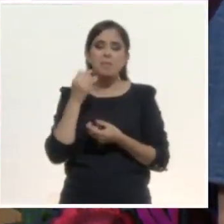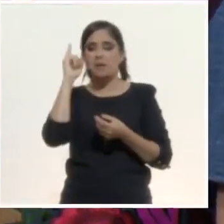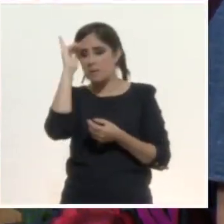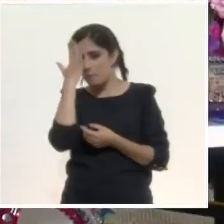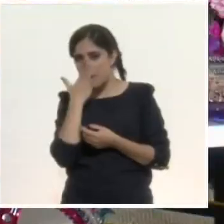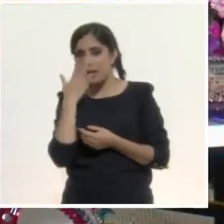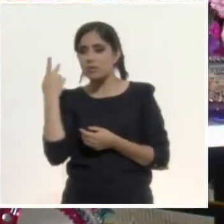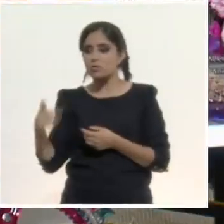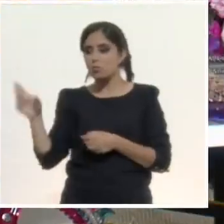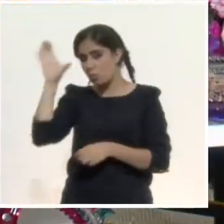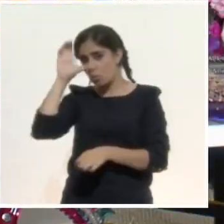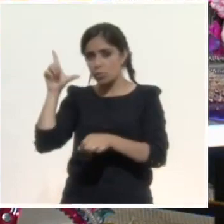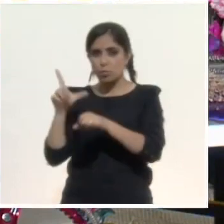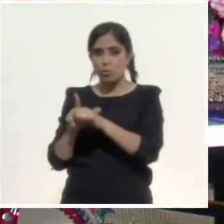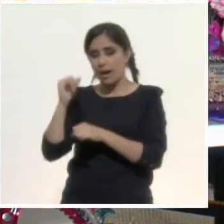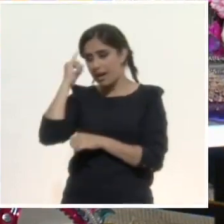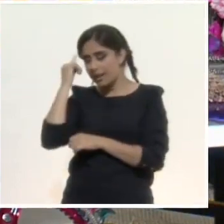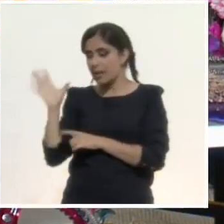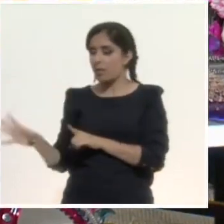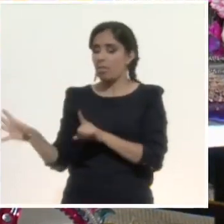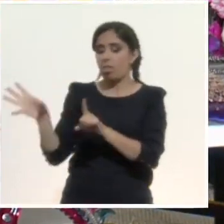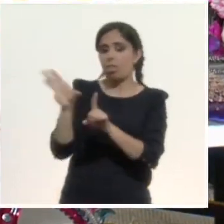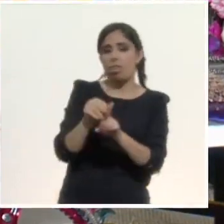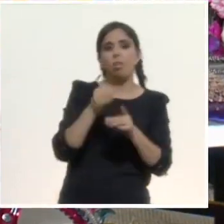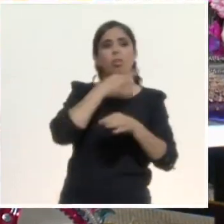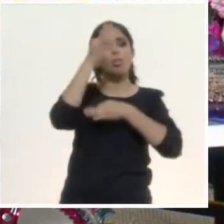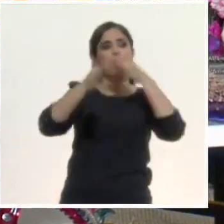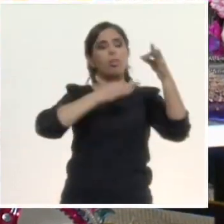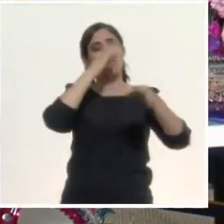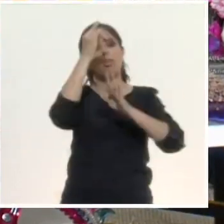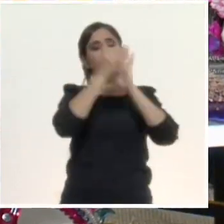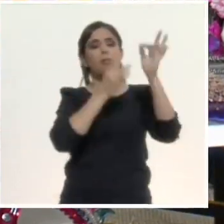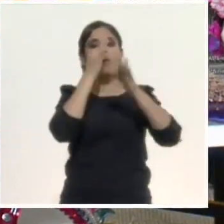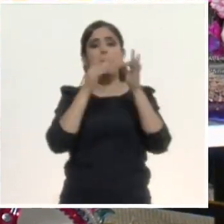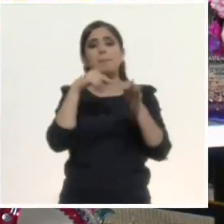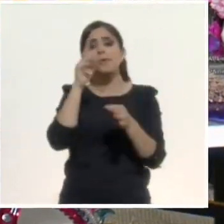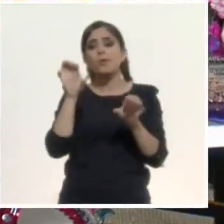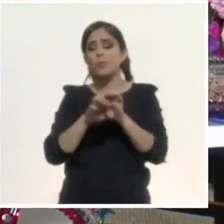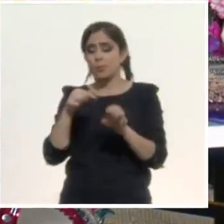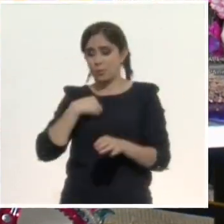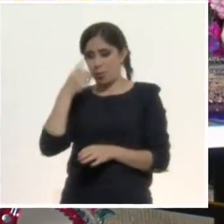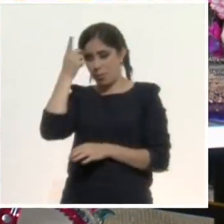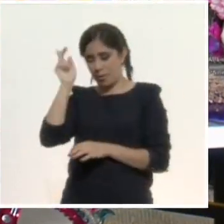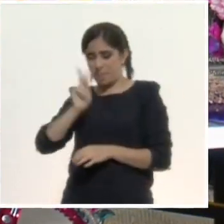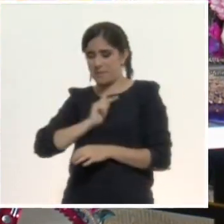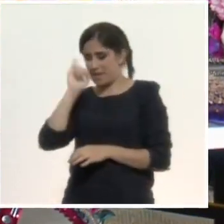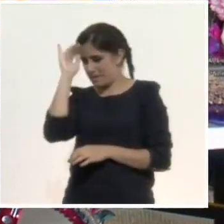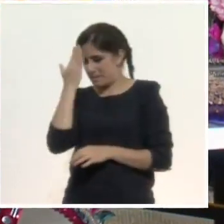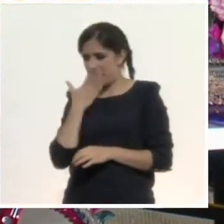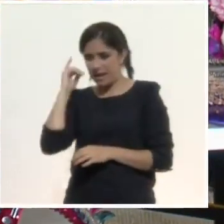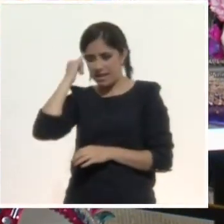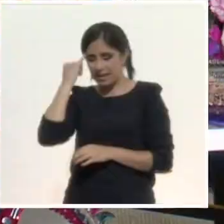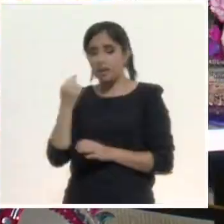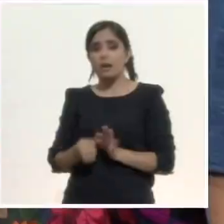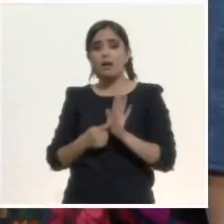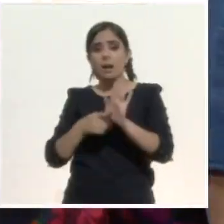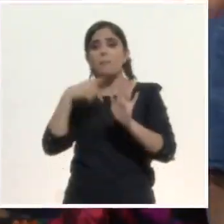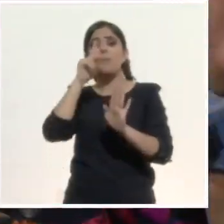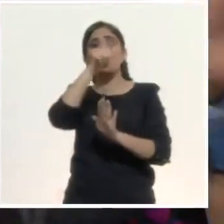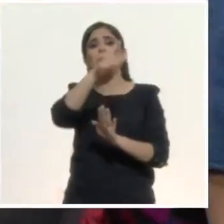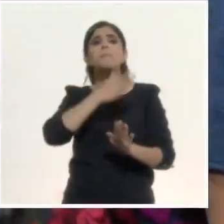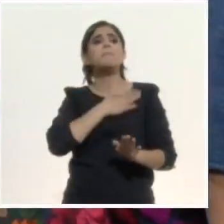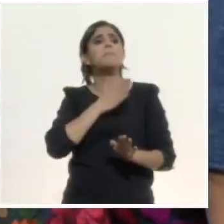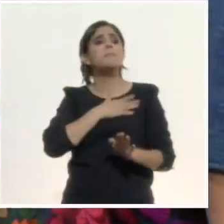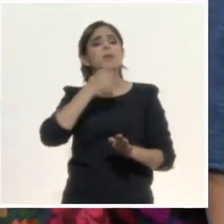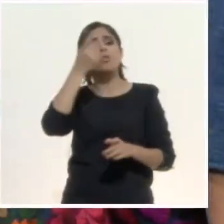iconográficos de las culturas populares. Pero ¿cómo los registras y los reclamas? Entonces vuelvo al punto de la responsabilidad social.